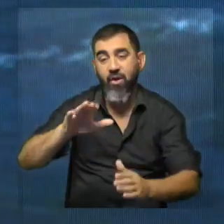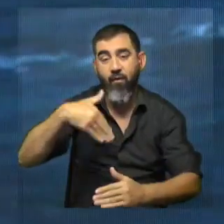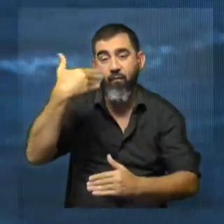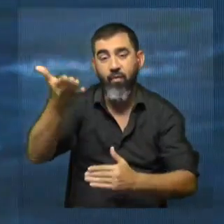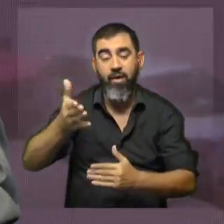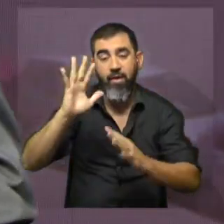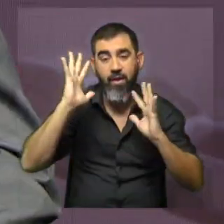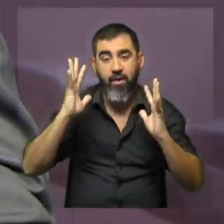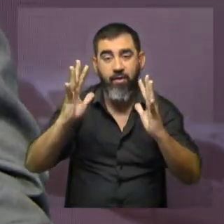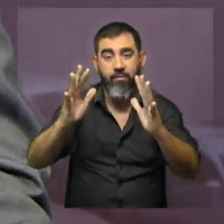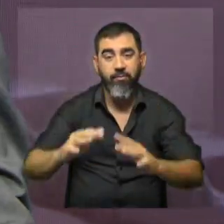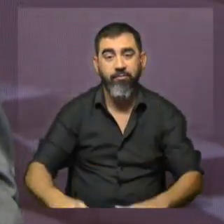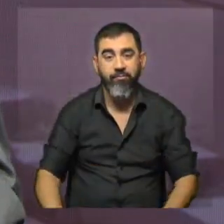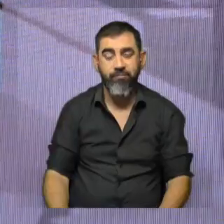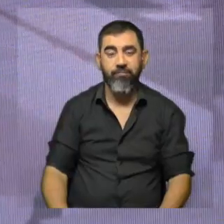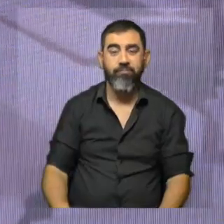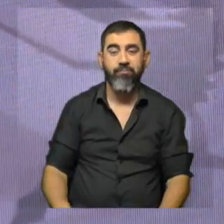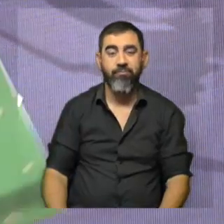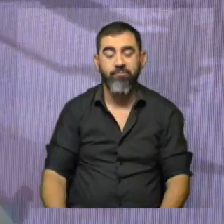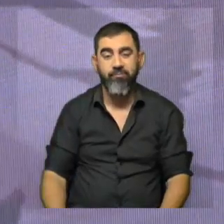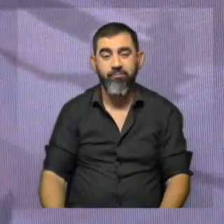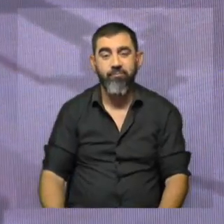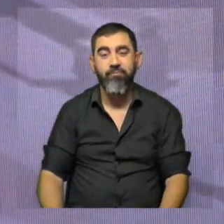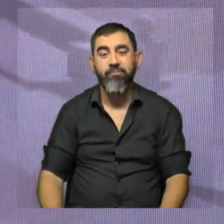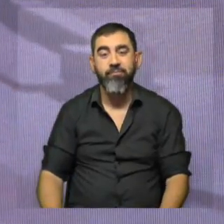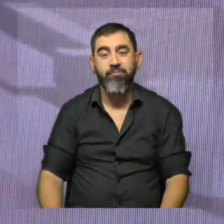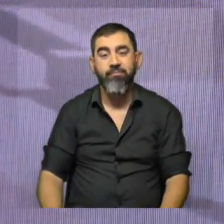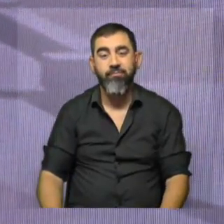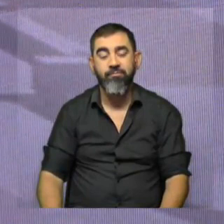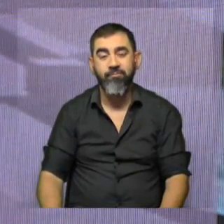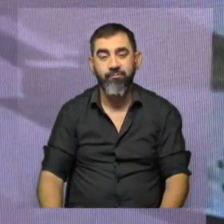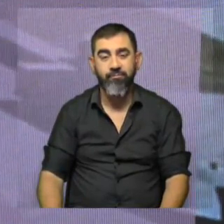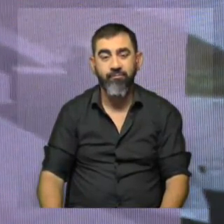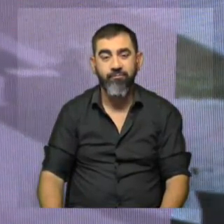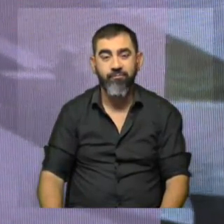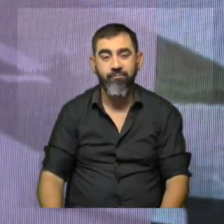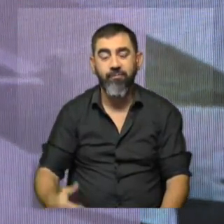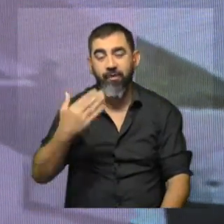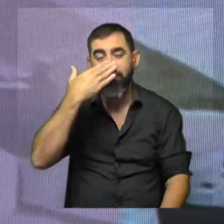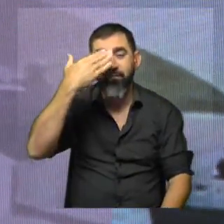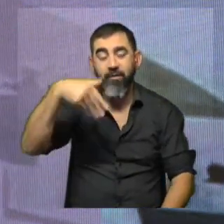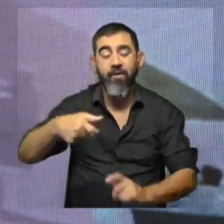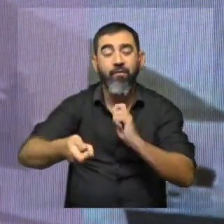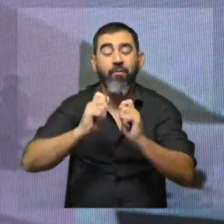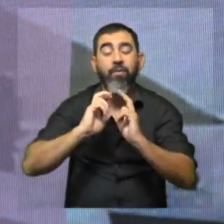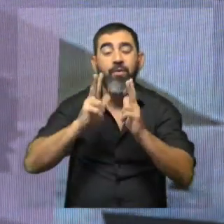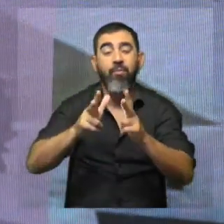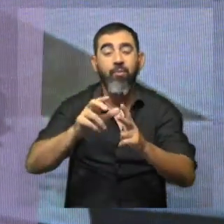Exactamente. No, claro, fue Dumbo, digamos. No fue Dumbo. No, pero para lo que quiero aclarar es lo siguiente, porque sí, en el final de MBD dijimos que